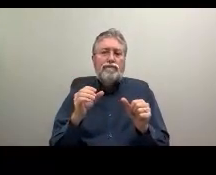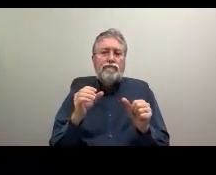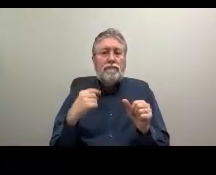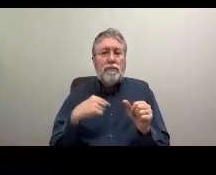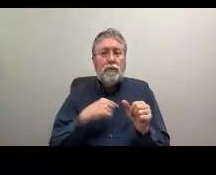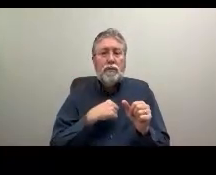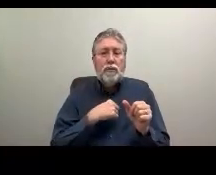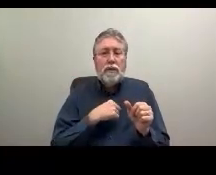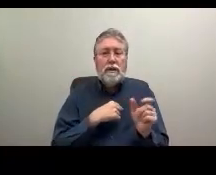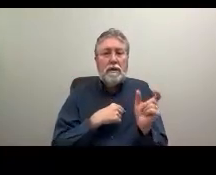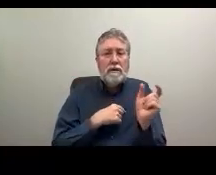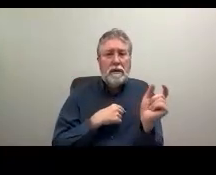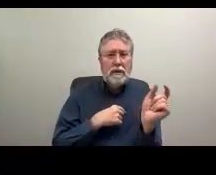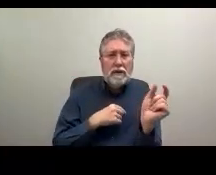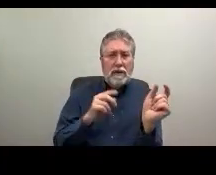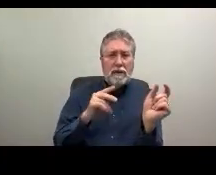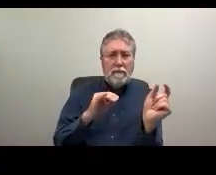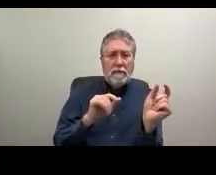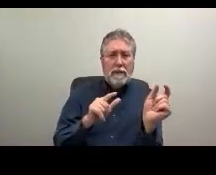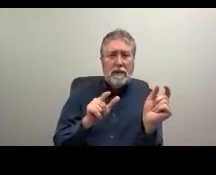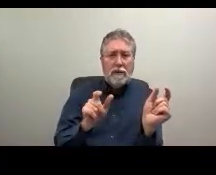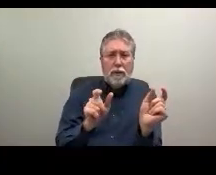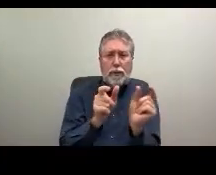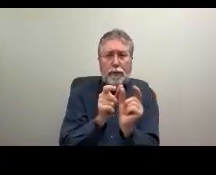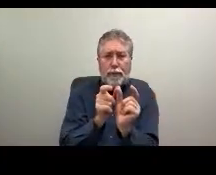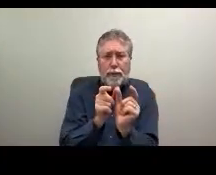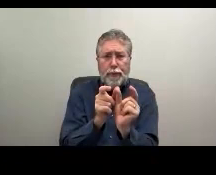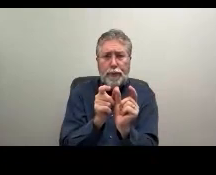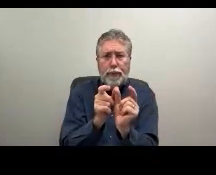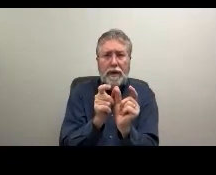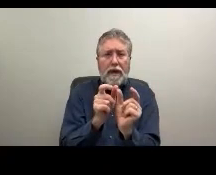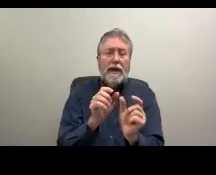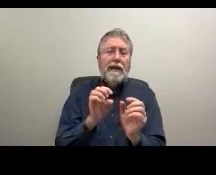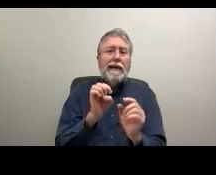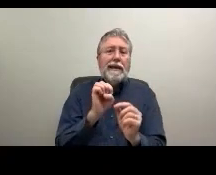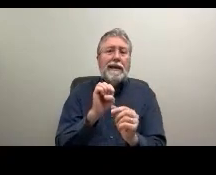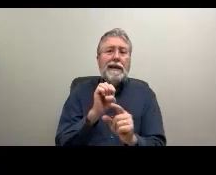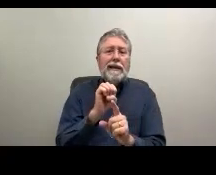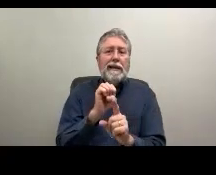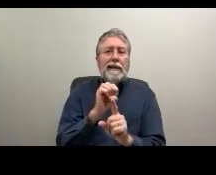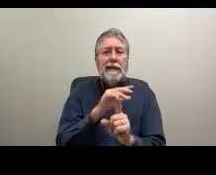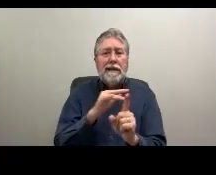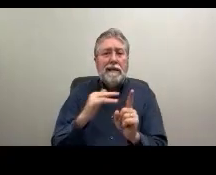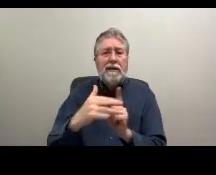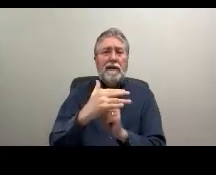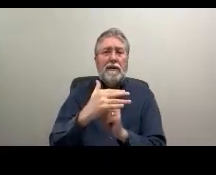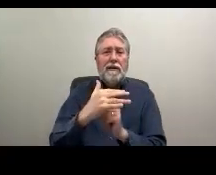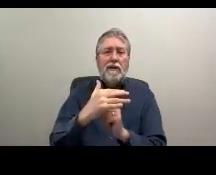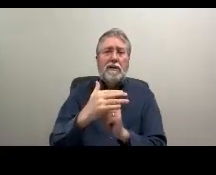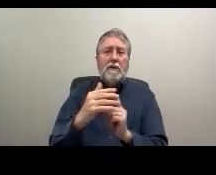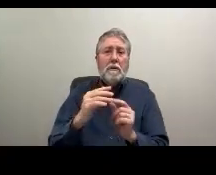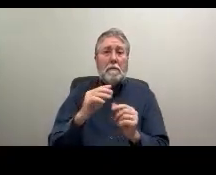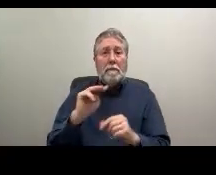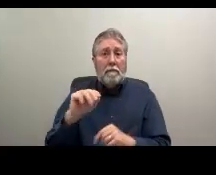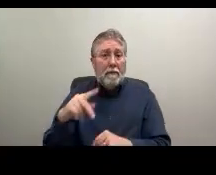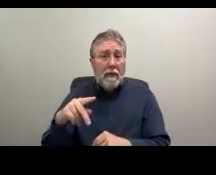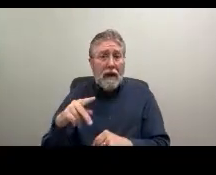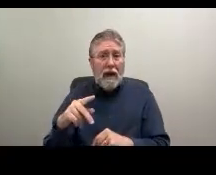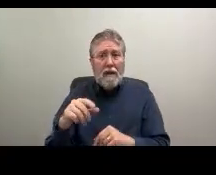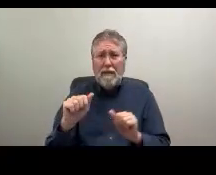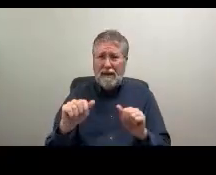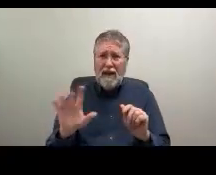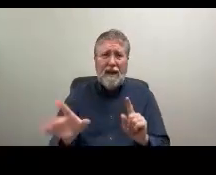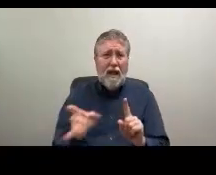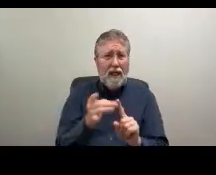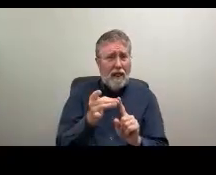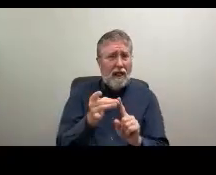Cualquier tipo de mapeo ecológico que el investigador pueda tener siempre puede unirse a ese nivel de píxel